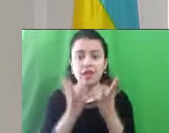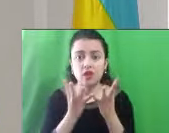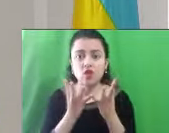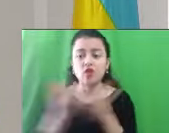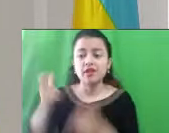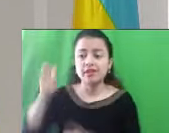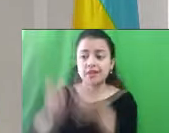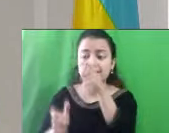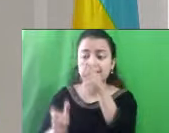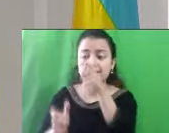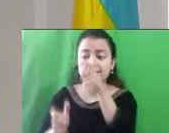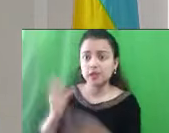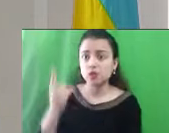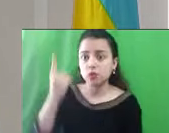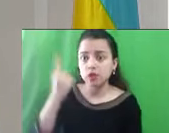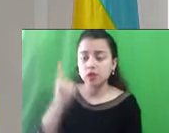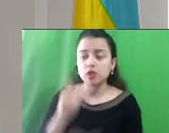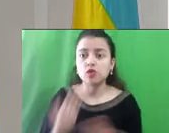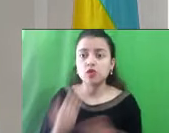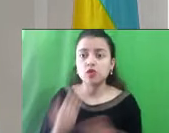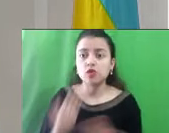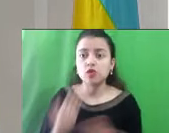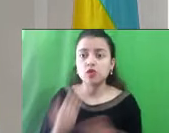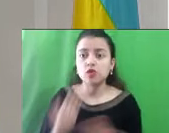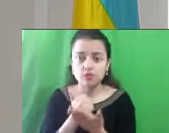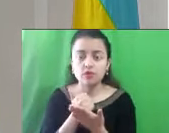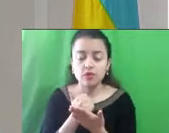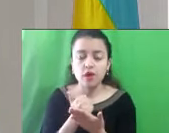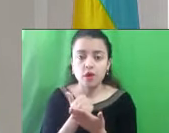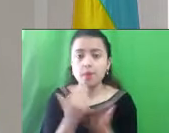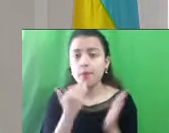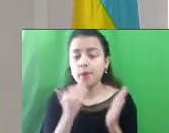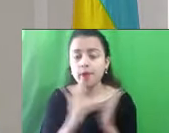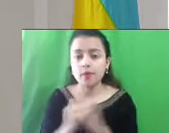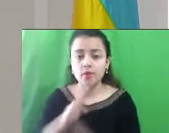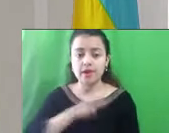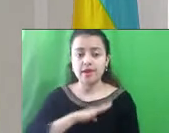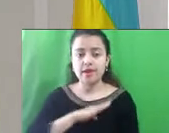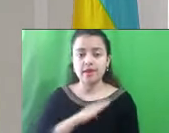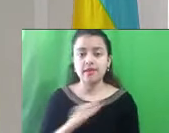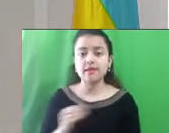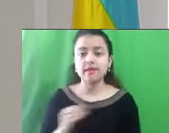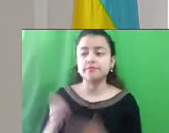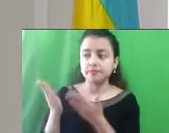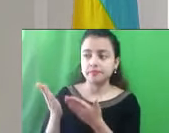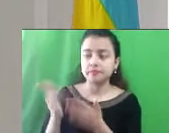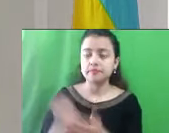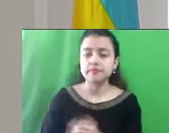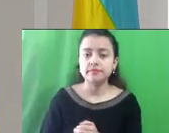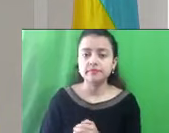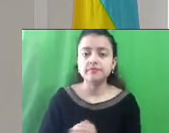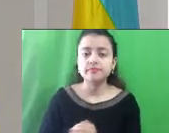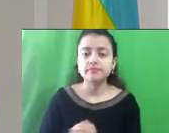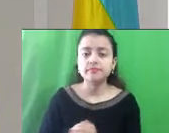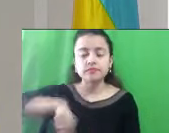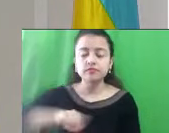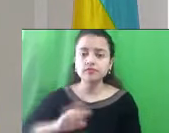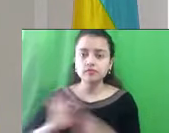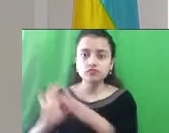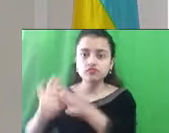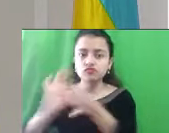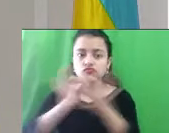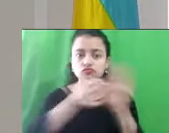estas actividades, liderados por el señor alcalde, el doctor Guillermo Aldana. Hemos logrado la consecución